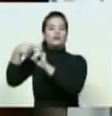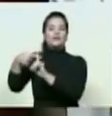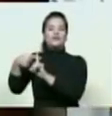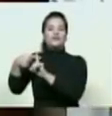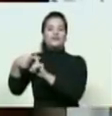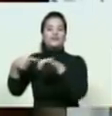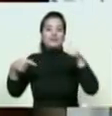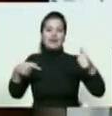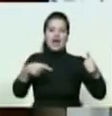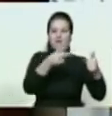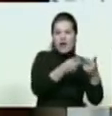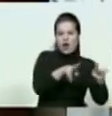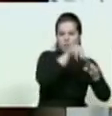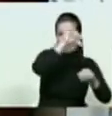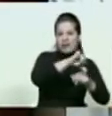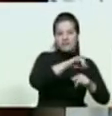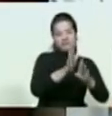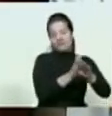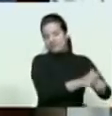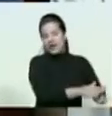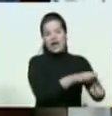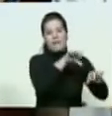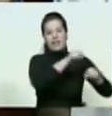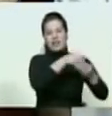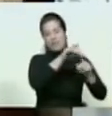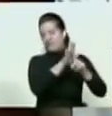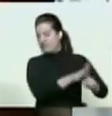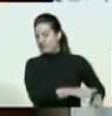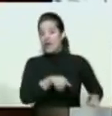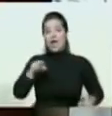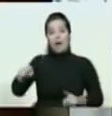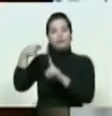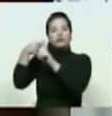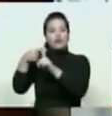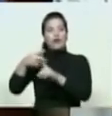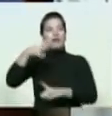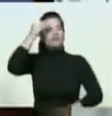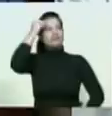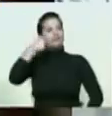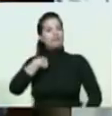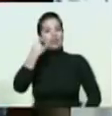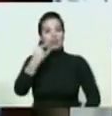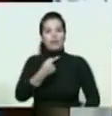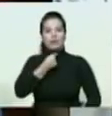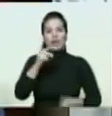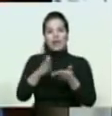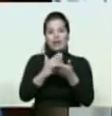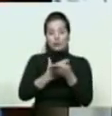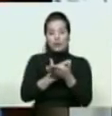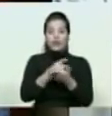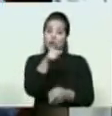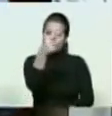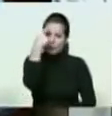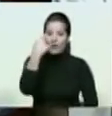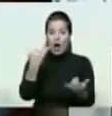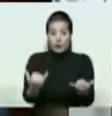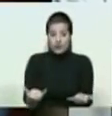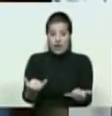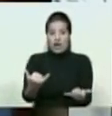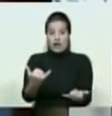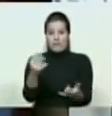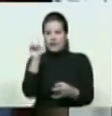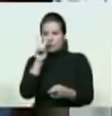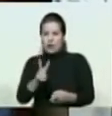capitalismo que ya hemos descrito. Cada venezolano, cada venezolana que se sienta atraído en medio de estas difíciles circunstancias a llenar